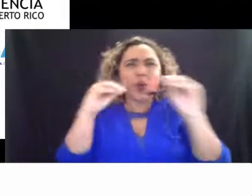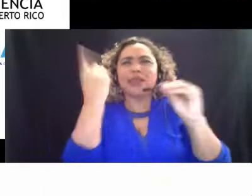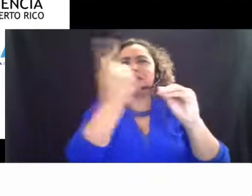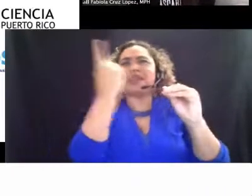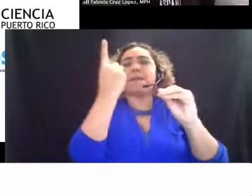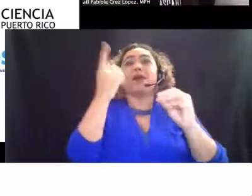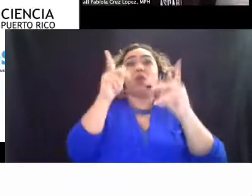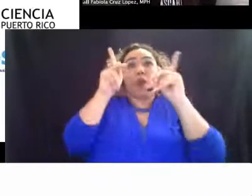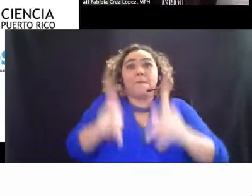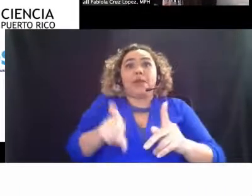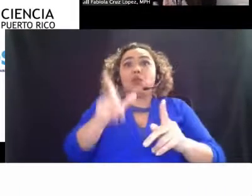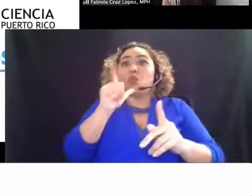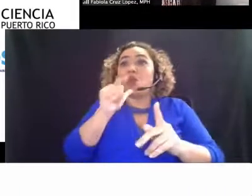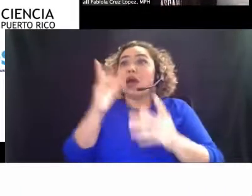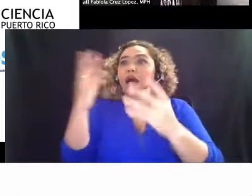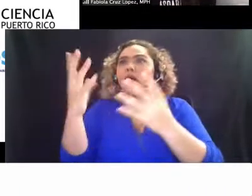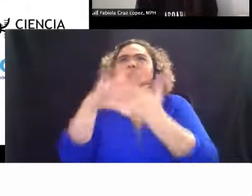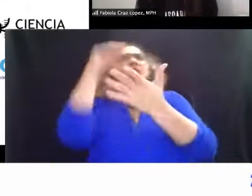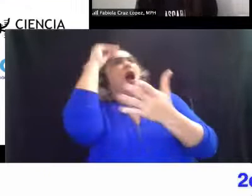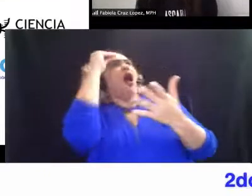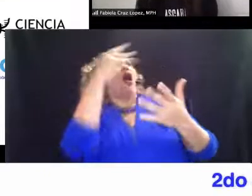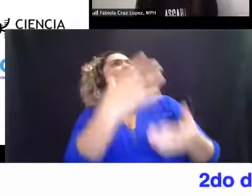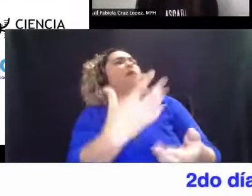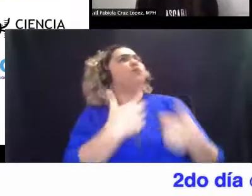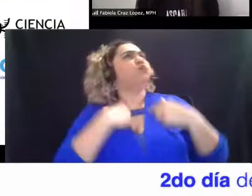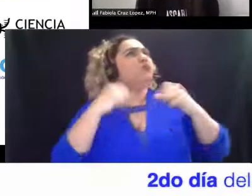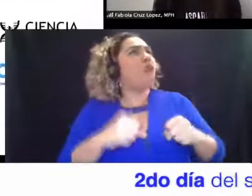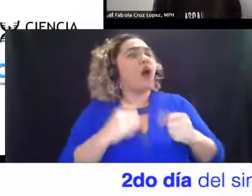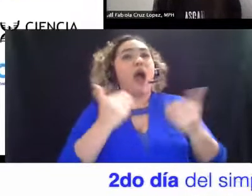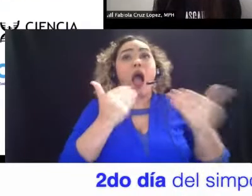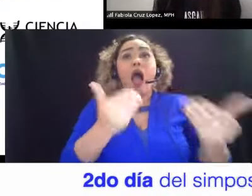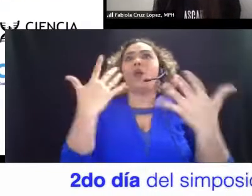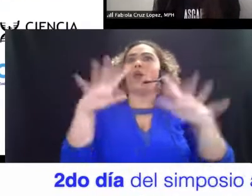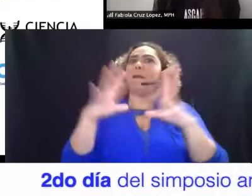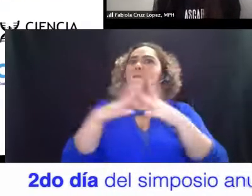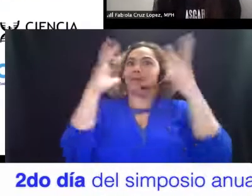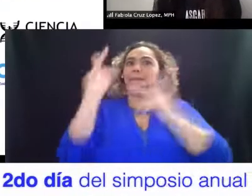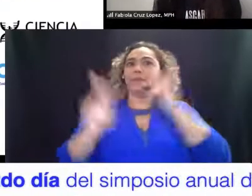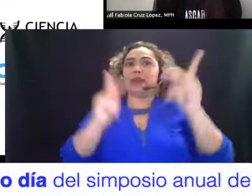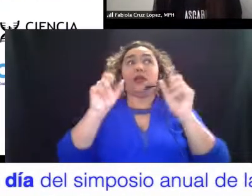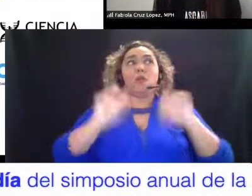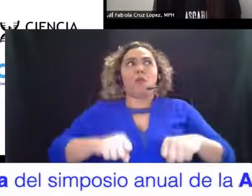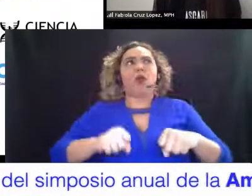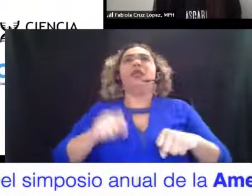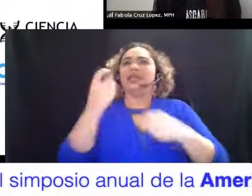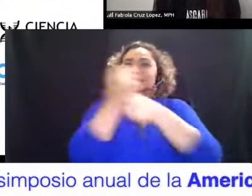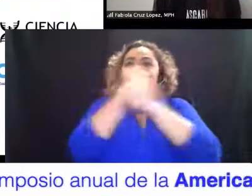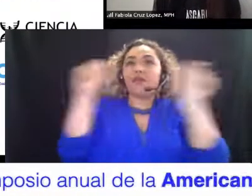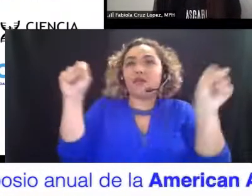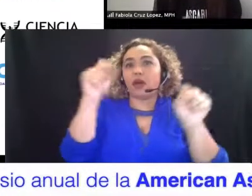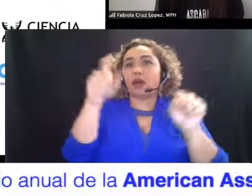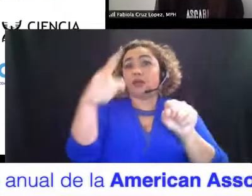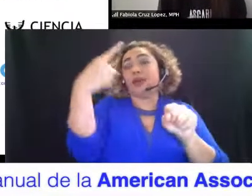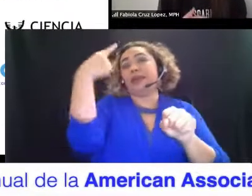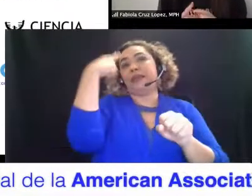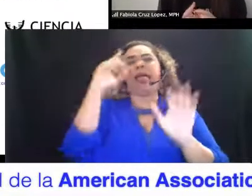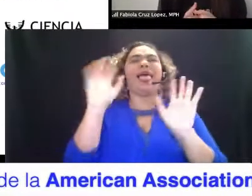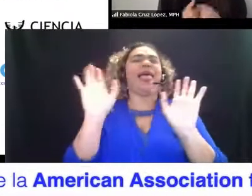persona que impactamos, alguien que empoderamos, es muchas vidas que salvamos. Nunca menosprecien